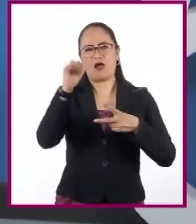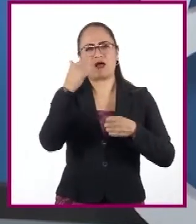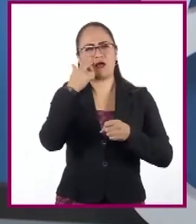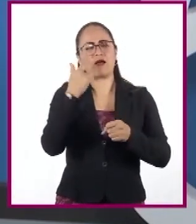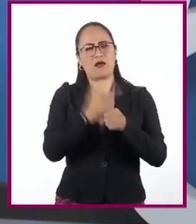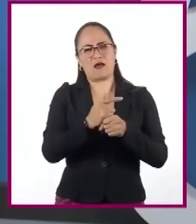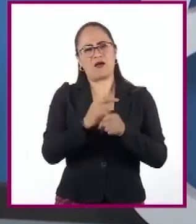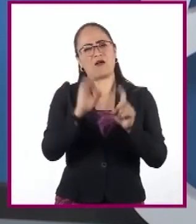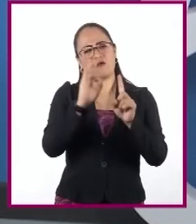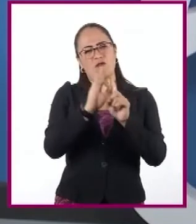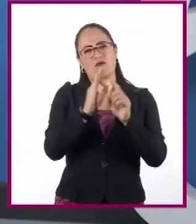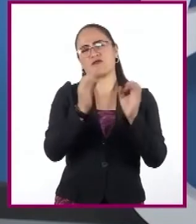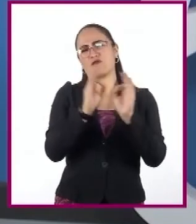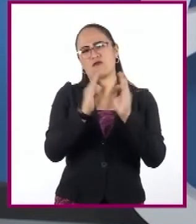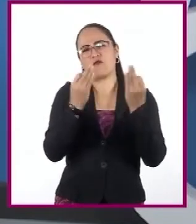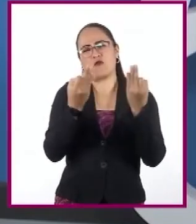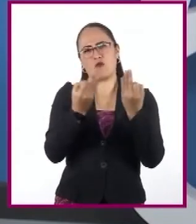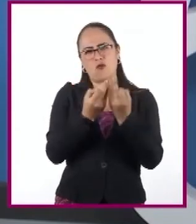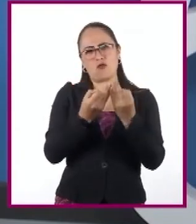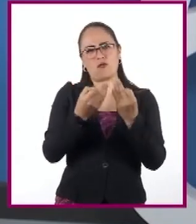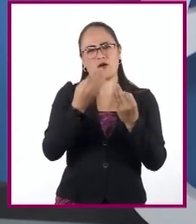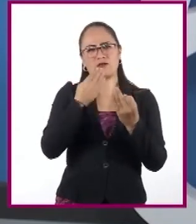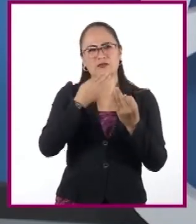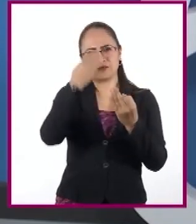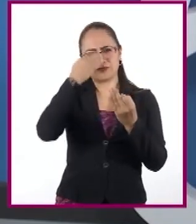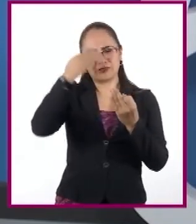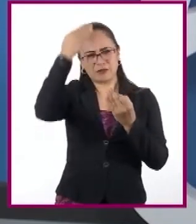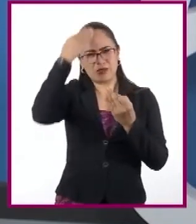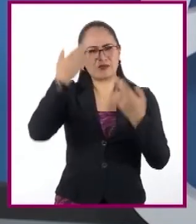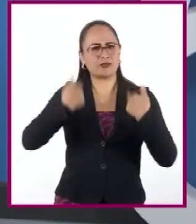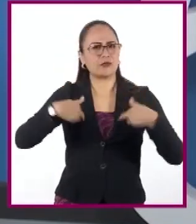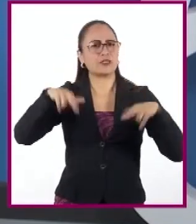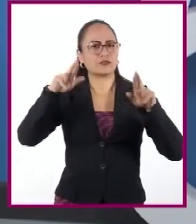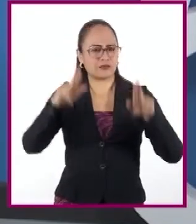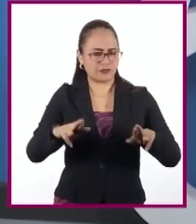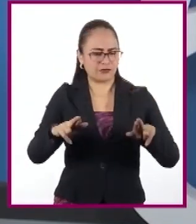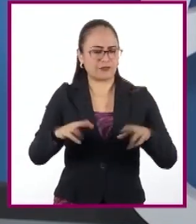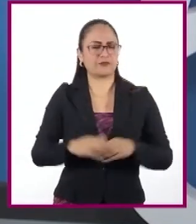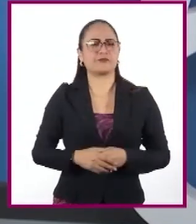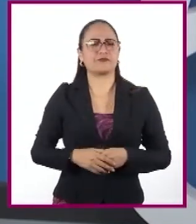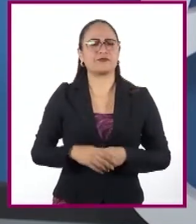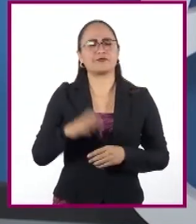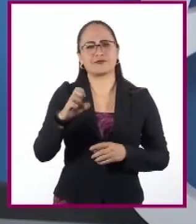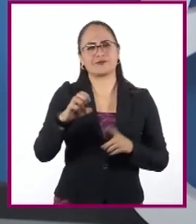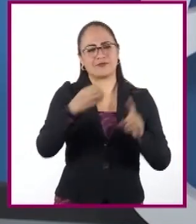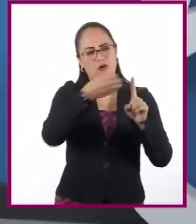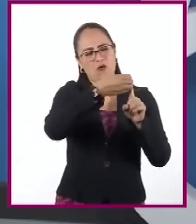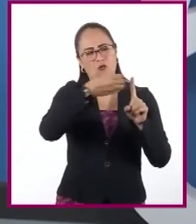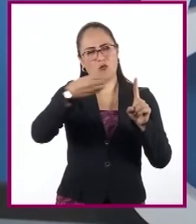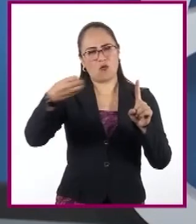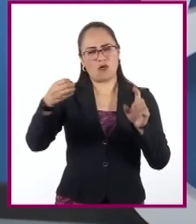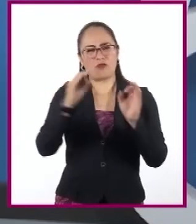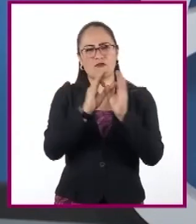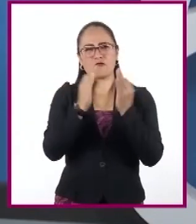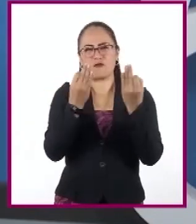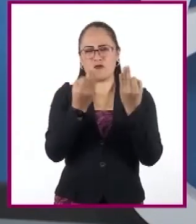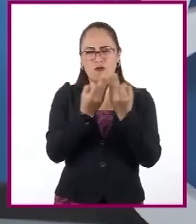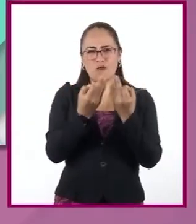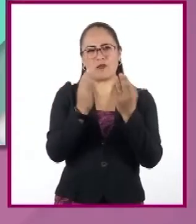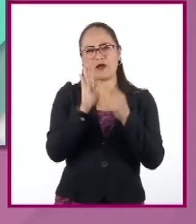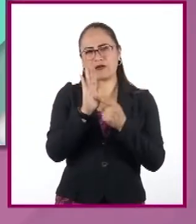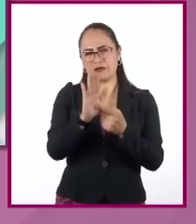lenguaje algebraico los elementos que conforman este problema, para plantear una ecuación donde se modele esta